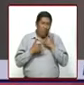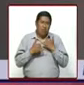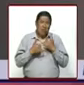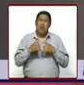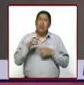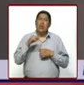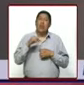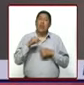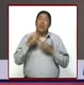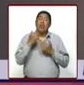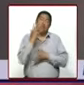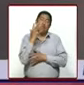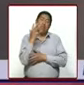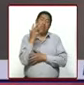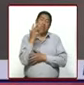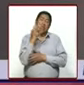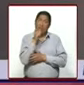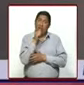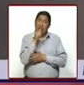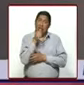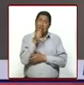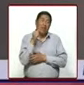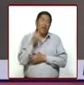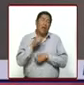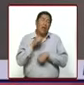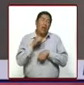de cacao y castañas.